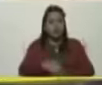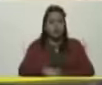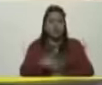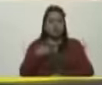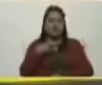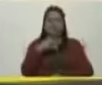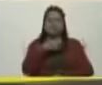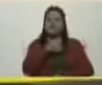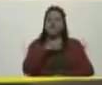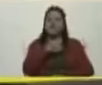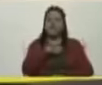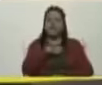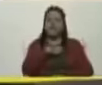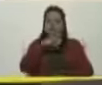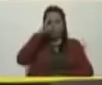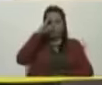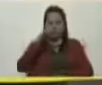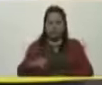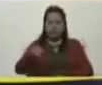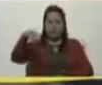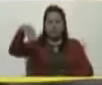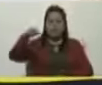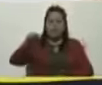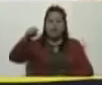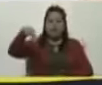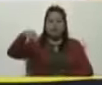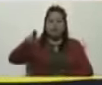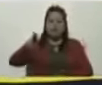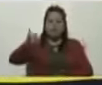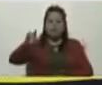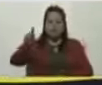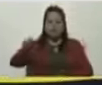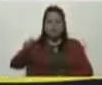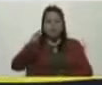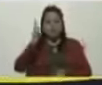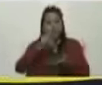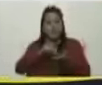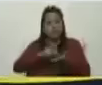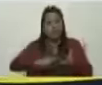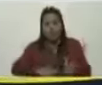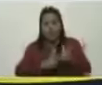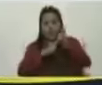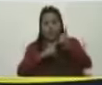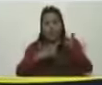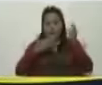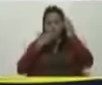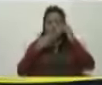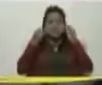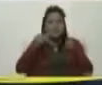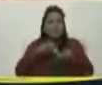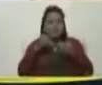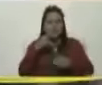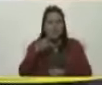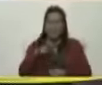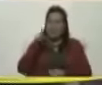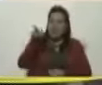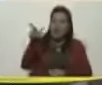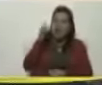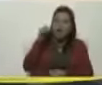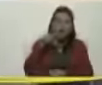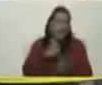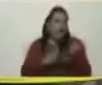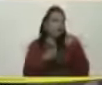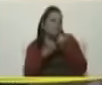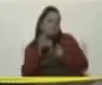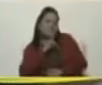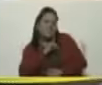sobrino del general Elías Manuí, quien además estuvo en la guerrilla, y siempre me tildaron, es que Prosperi es de izquierda, es que